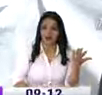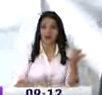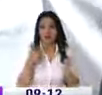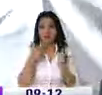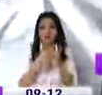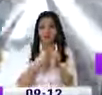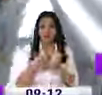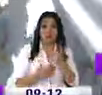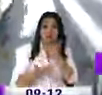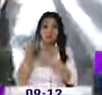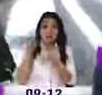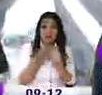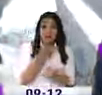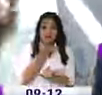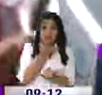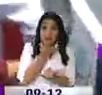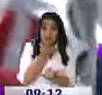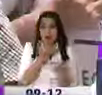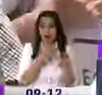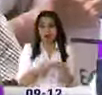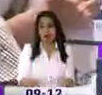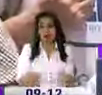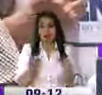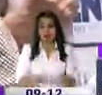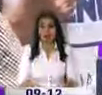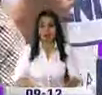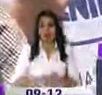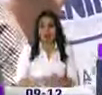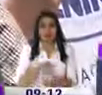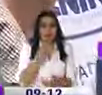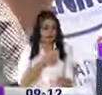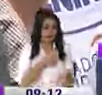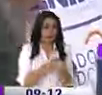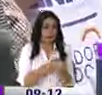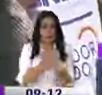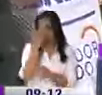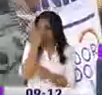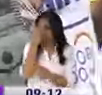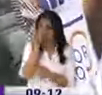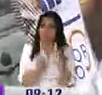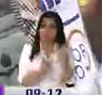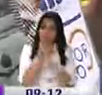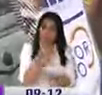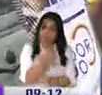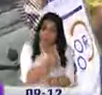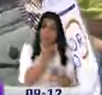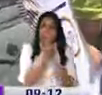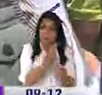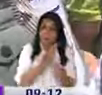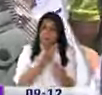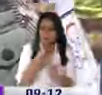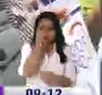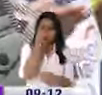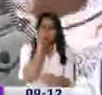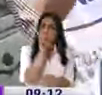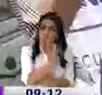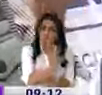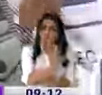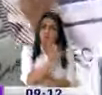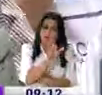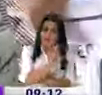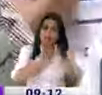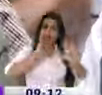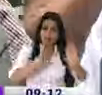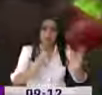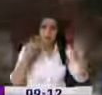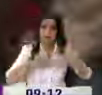justamente todas las cosas que se han visto mal en el país. Estamos apoyando, porque el pueblo se está pronunciando y el pueblo va a ser tomado